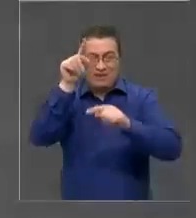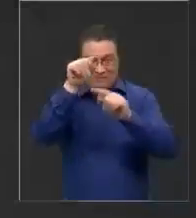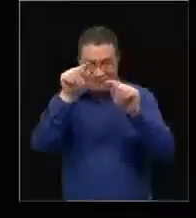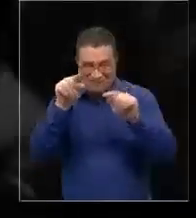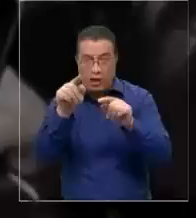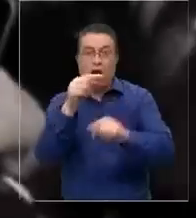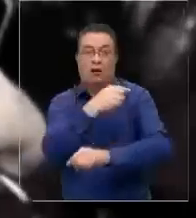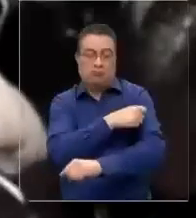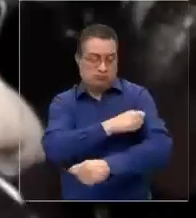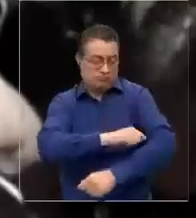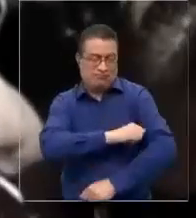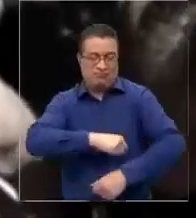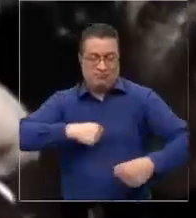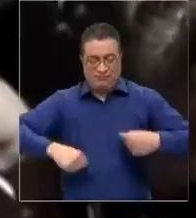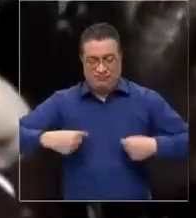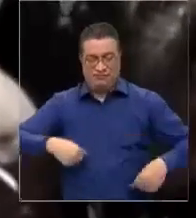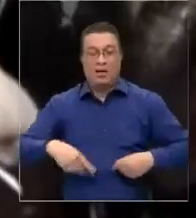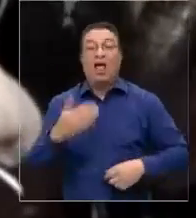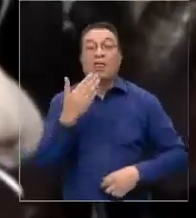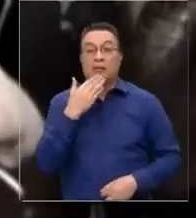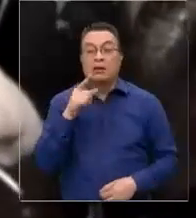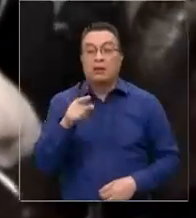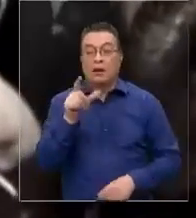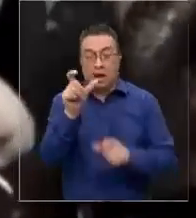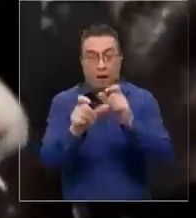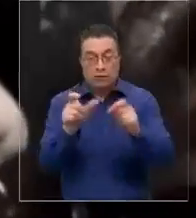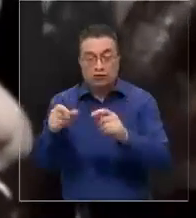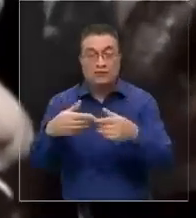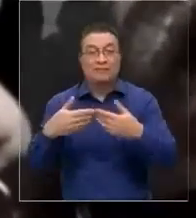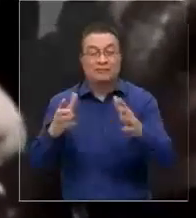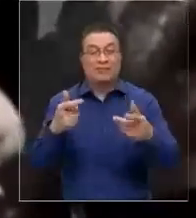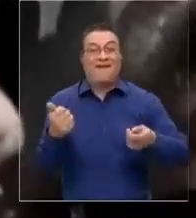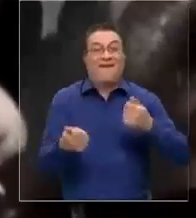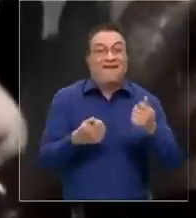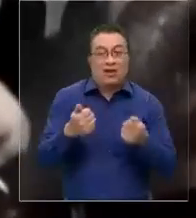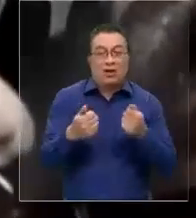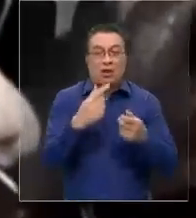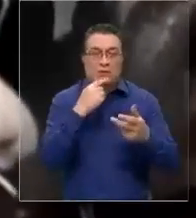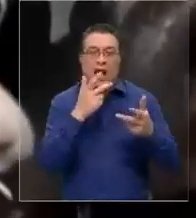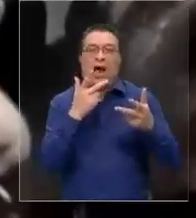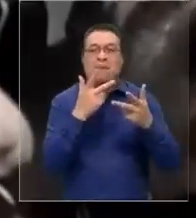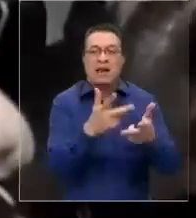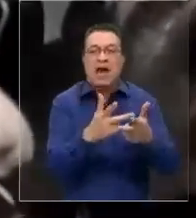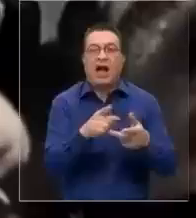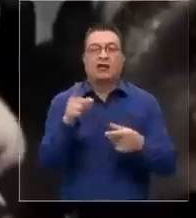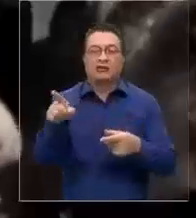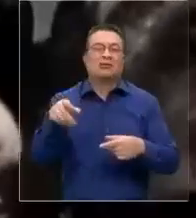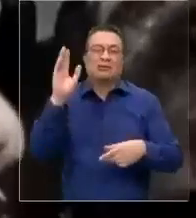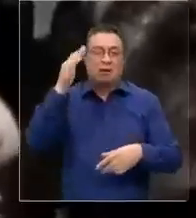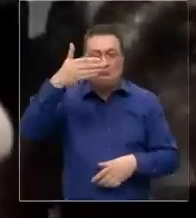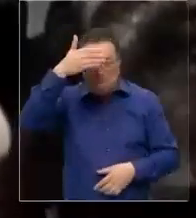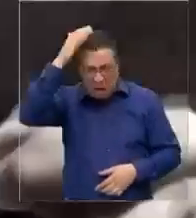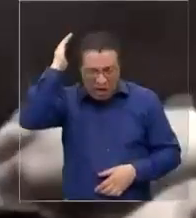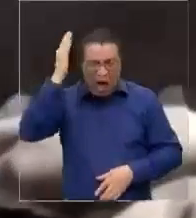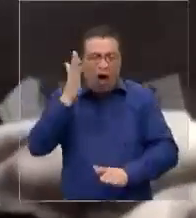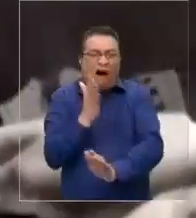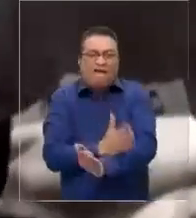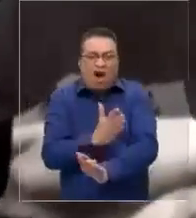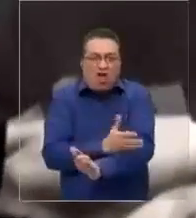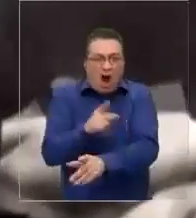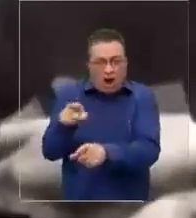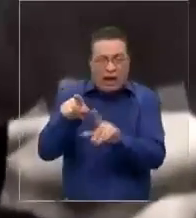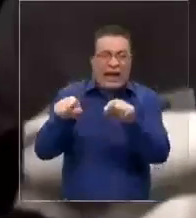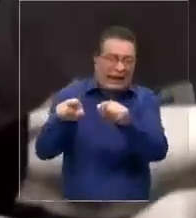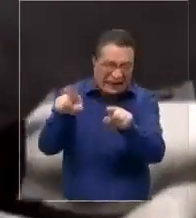Daniel. Habían unos tipos que cuando salían de las discotecas los amenazaban. Estos pajaritos de Dios pelados con bototos. Lo